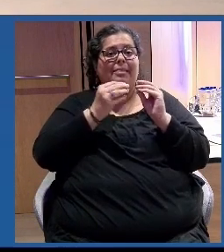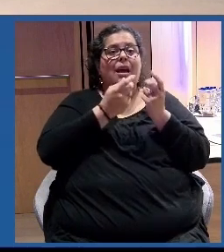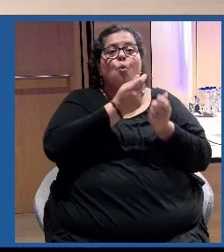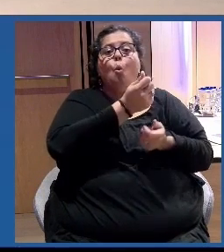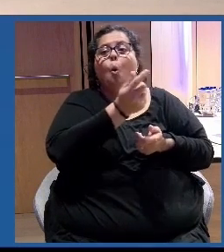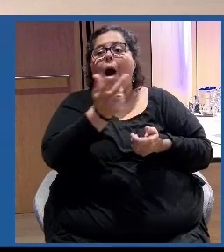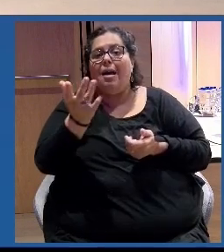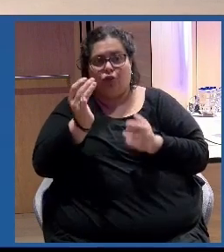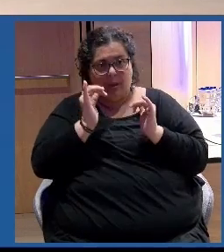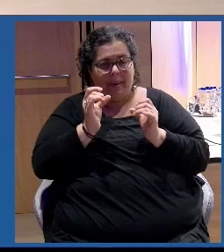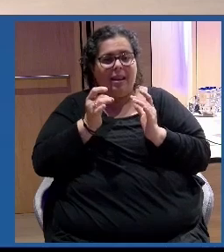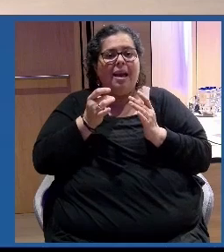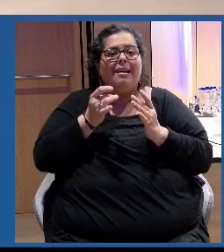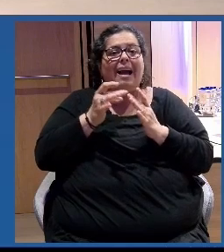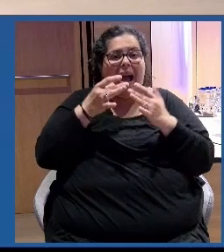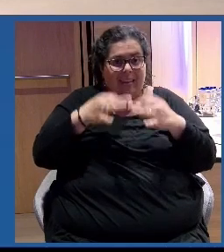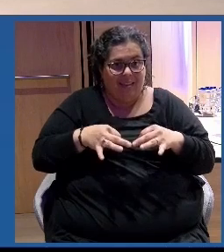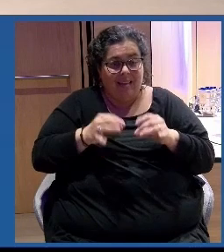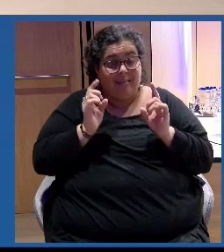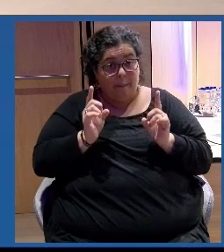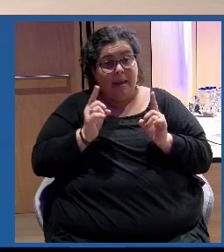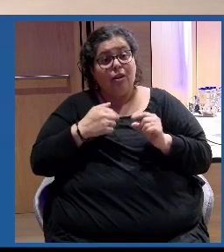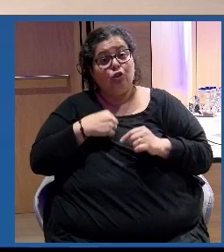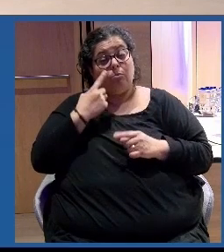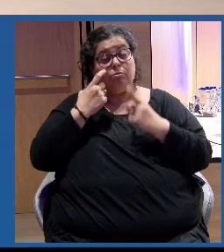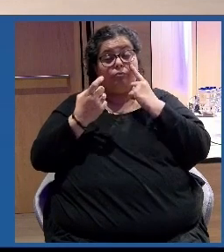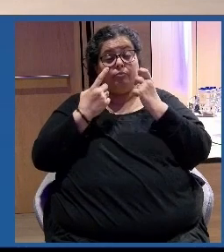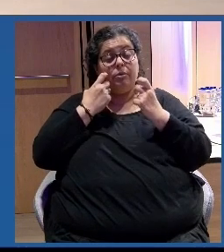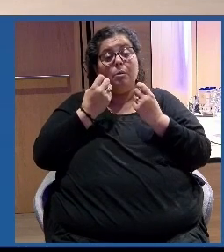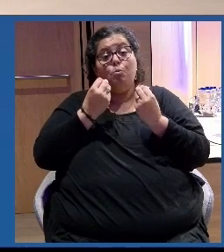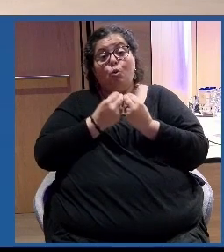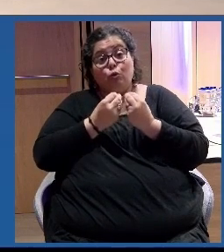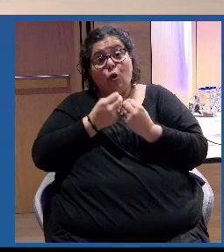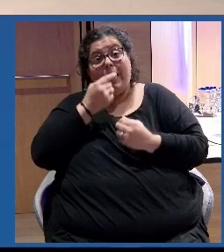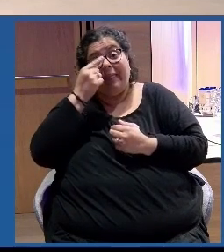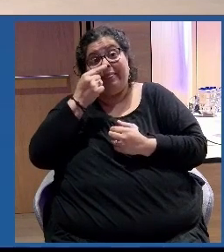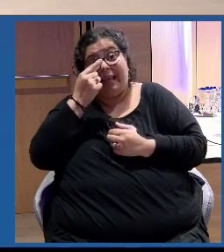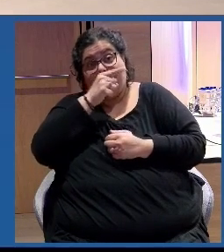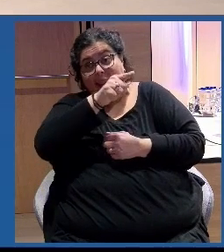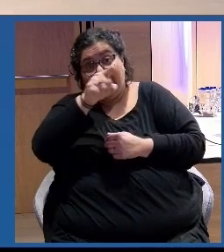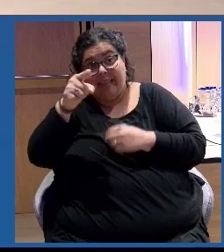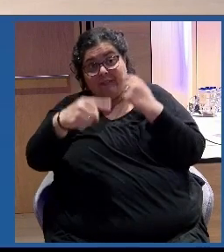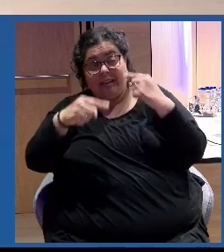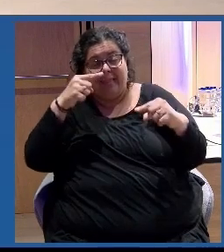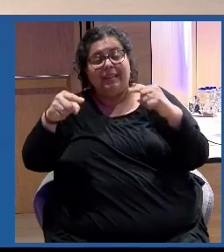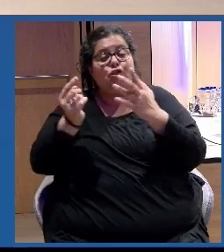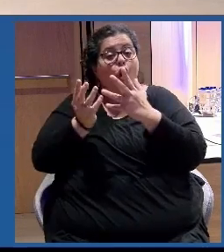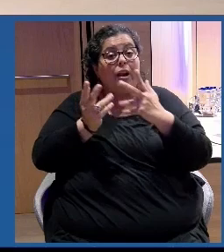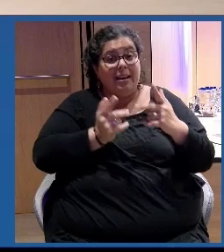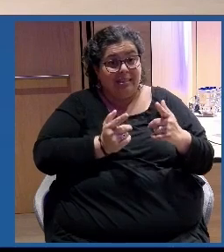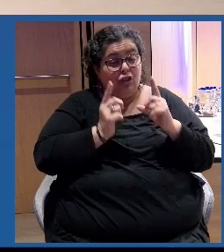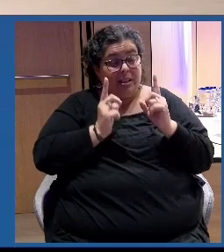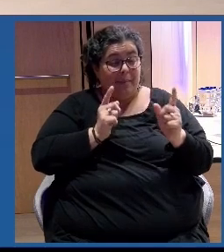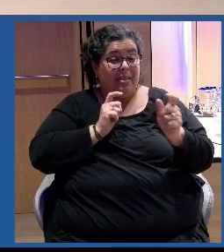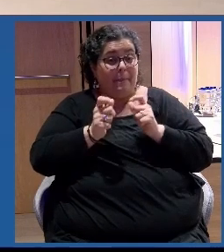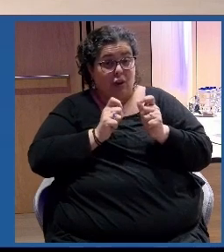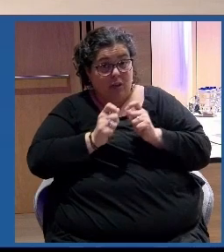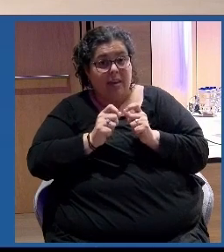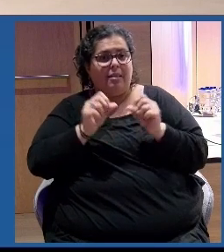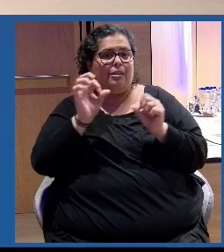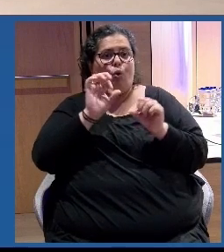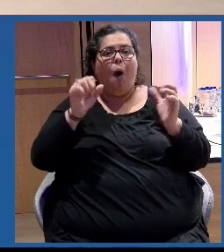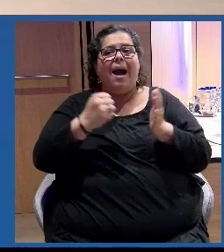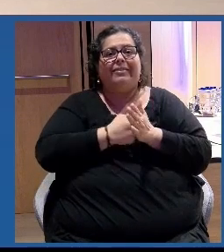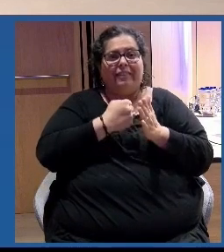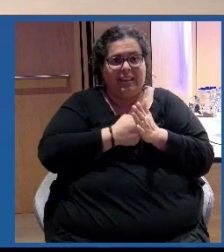partidas, y nos encontrábamos con que había mucho interés de otras organizaciones, incluso de periodistas, de activistas,